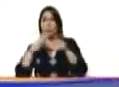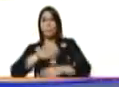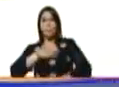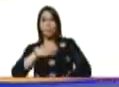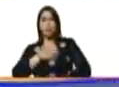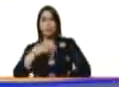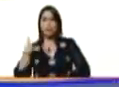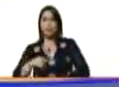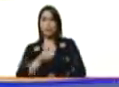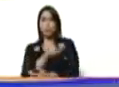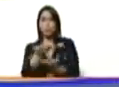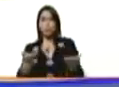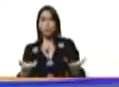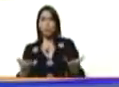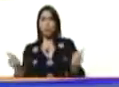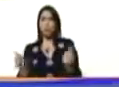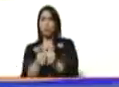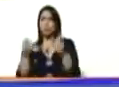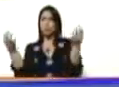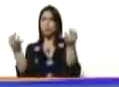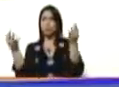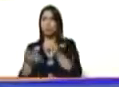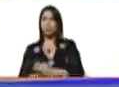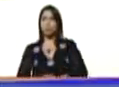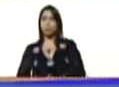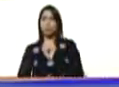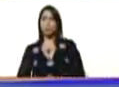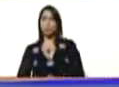tener ustedes con seguridad,